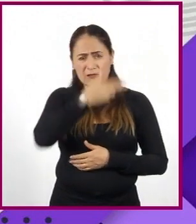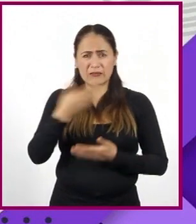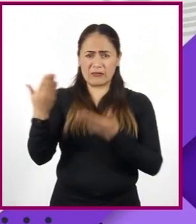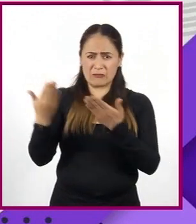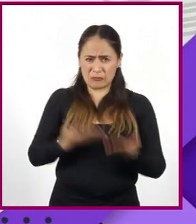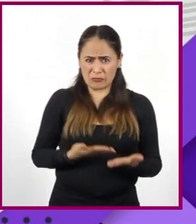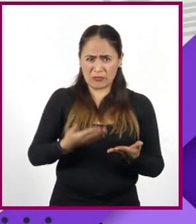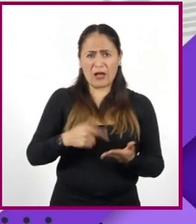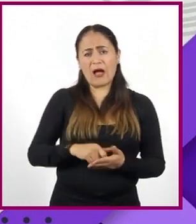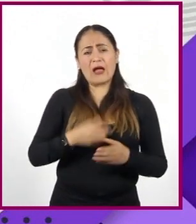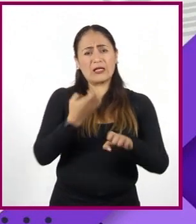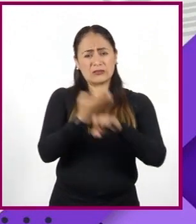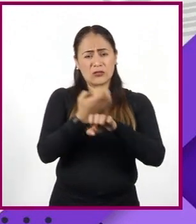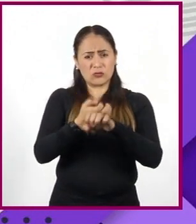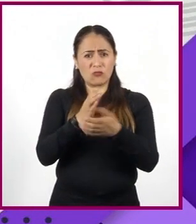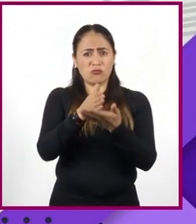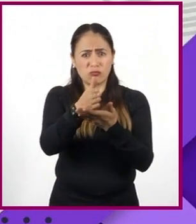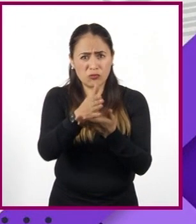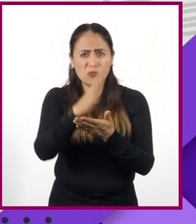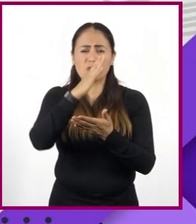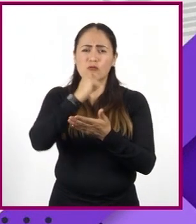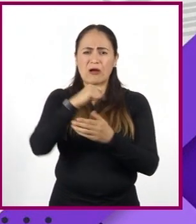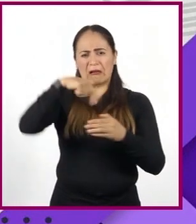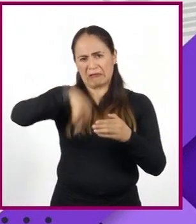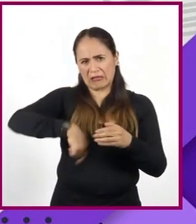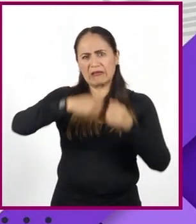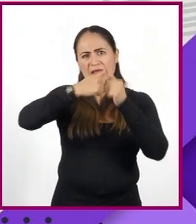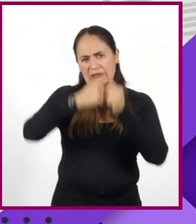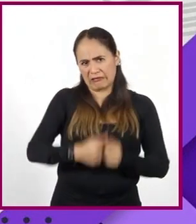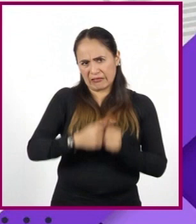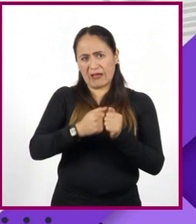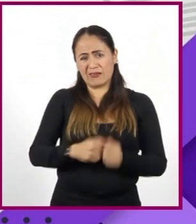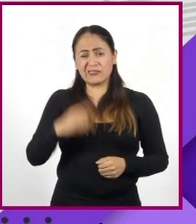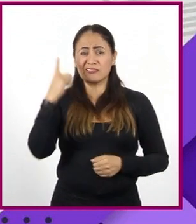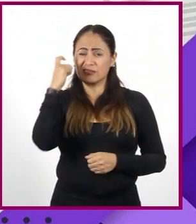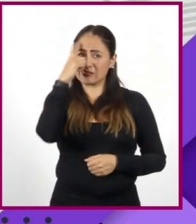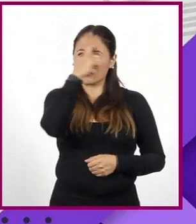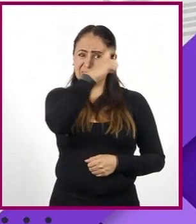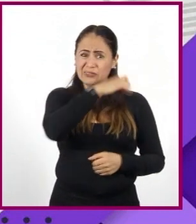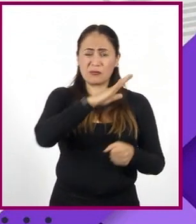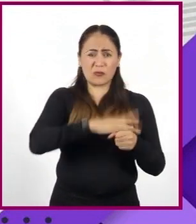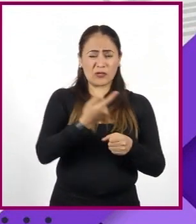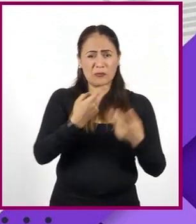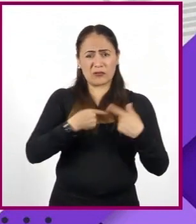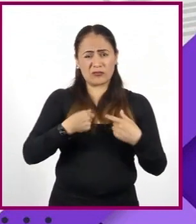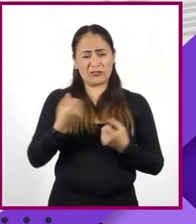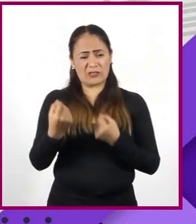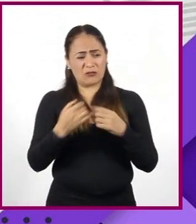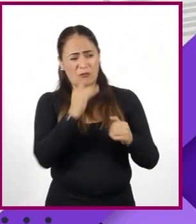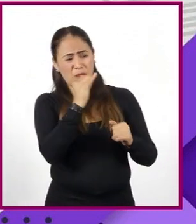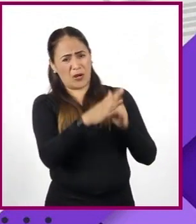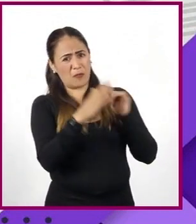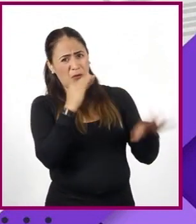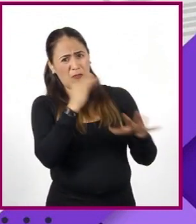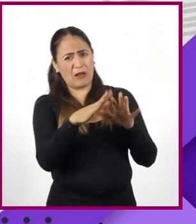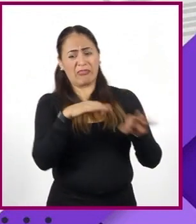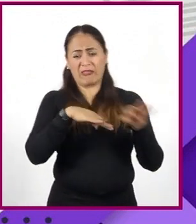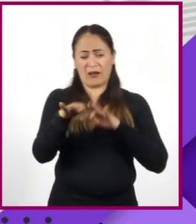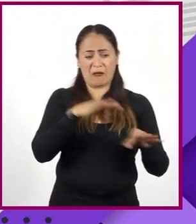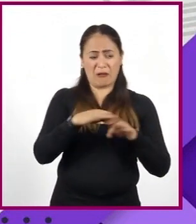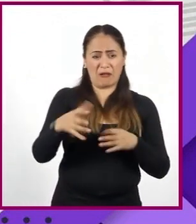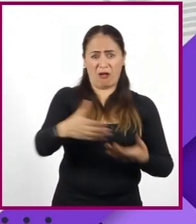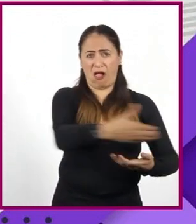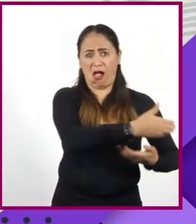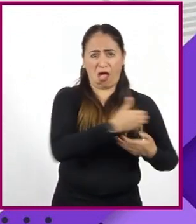los Estados Unidos de América, se quedaron. Ha sido complicado porque mucha gente los agrede y dicen que les quitan trabajo o se ven mal en las